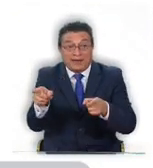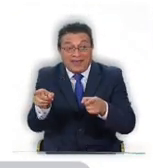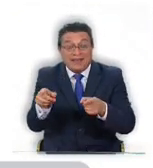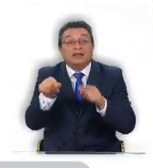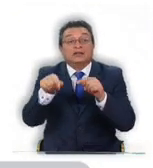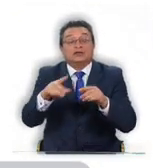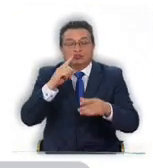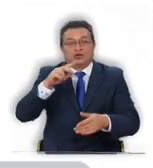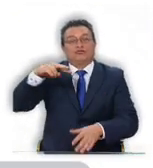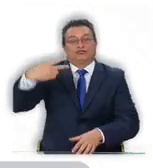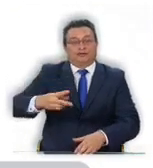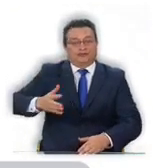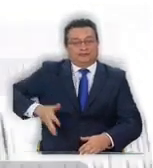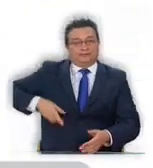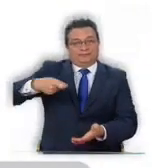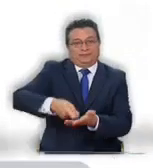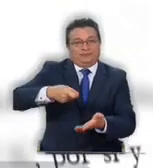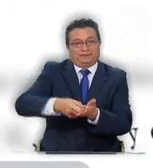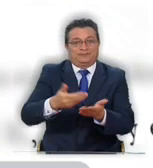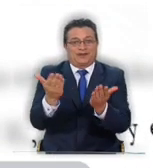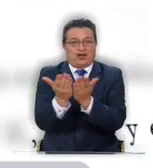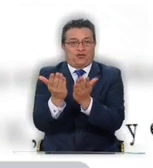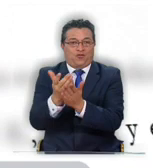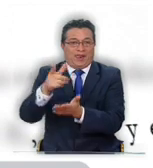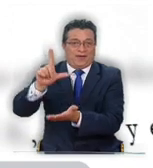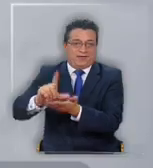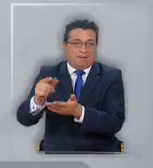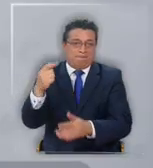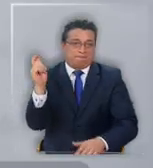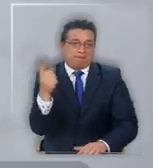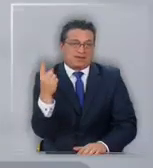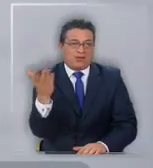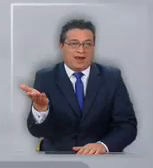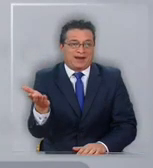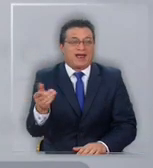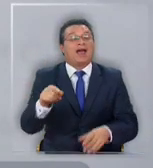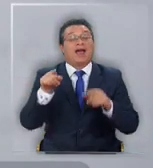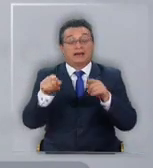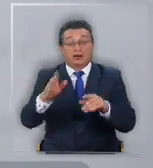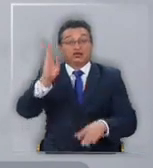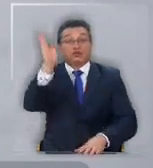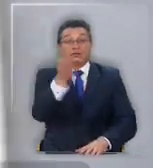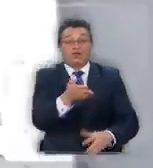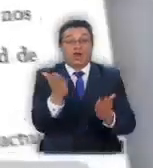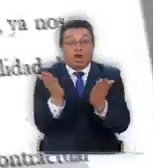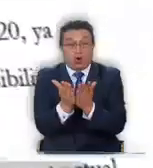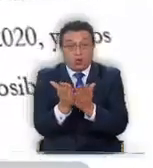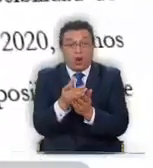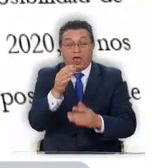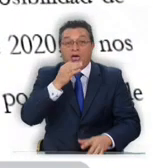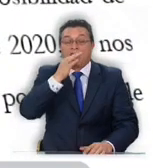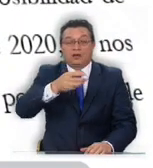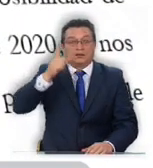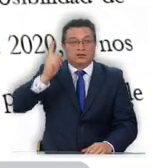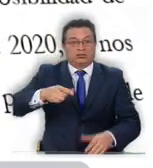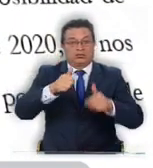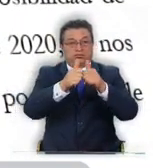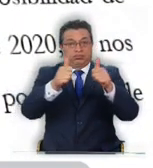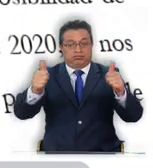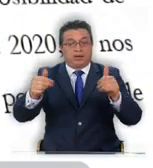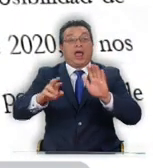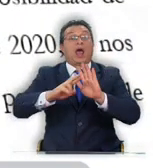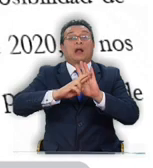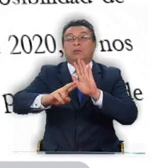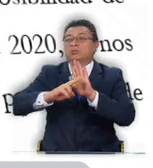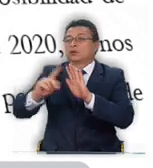y sostenedora el establecimiento particular citando la suspensión de clases decretada por la autoridad en representación de más